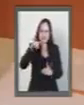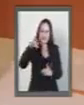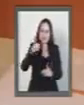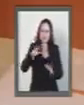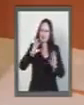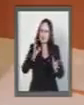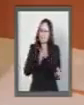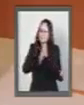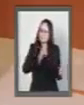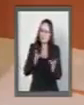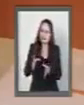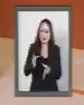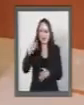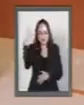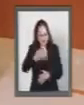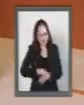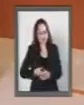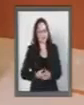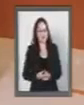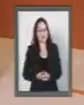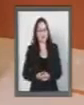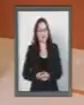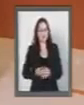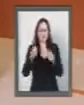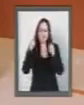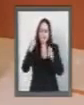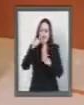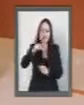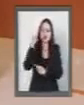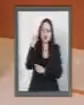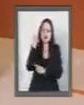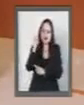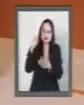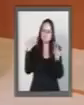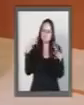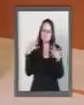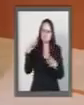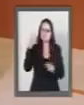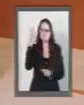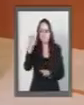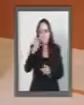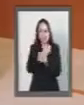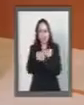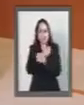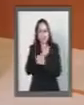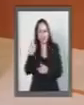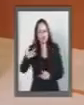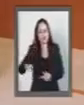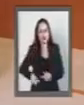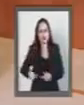derrotado. Que lo acepte con humildad. Viva el movimiento magisterial. Viva la educación pública.